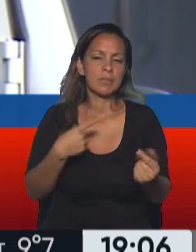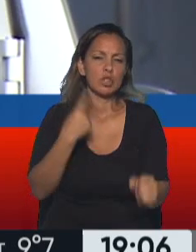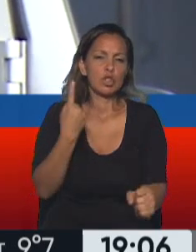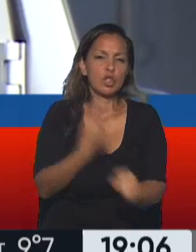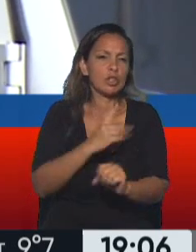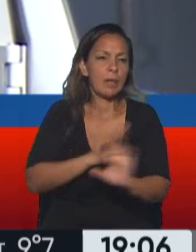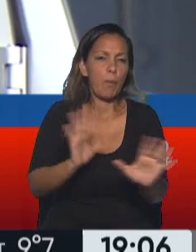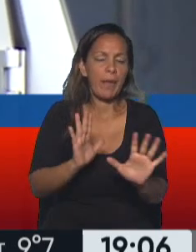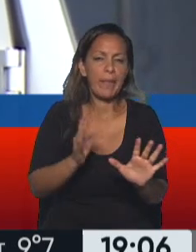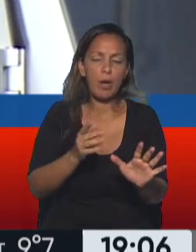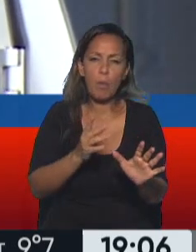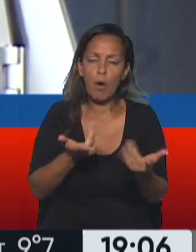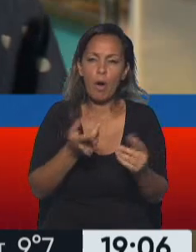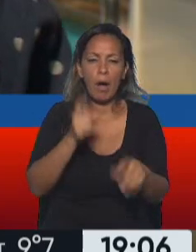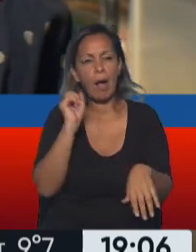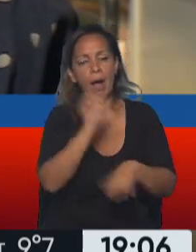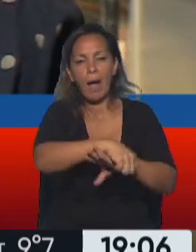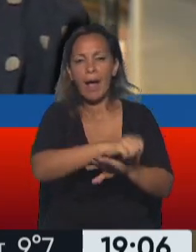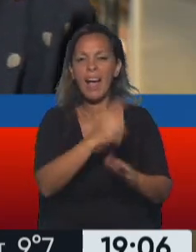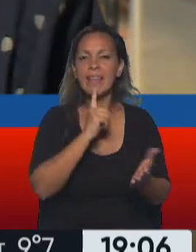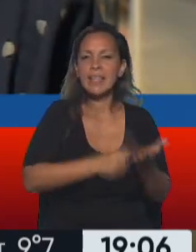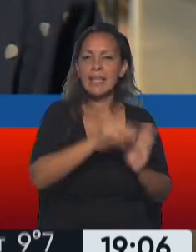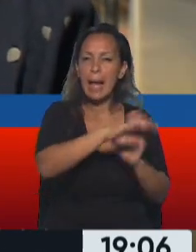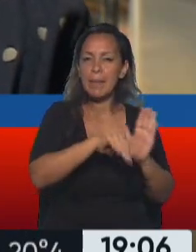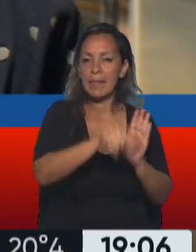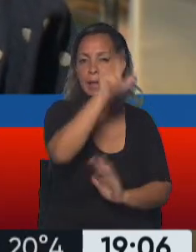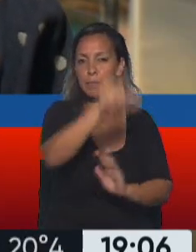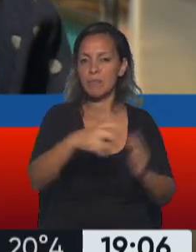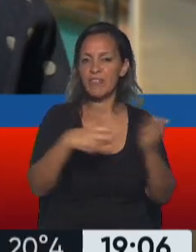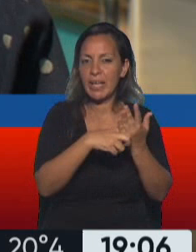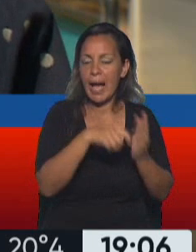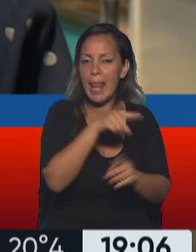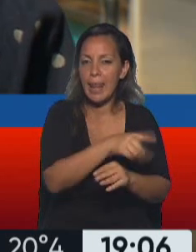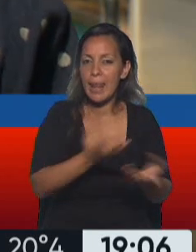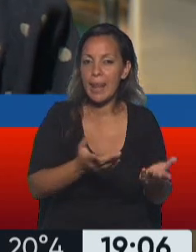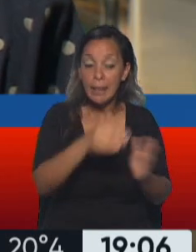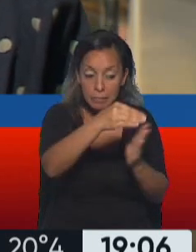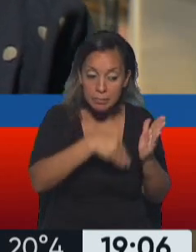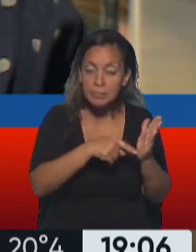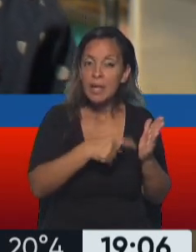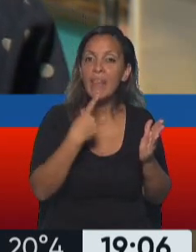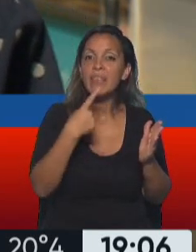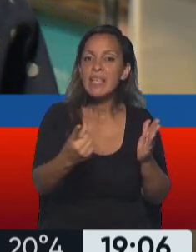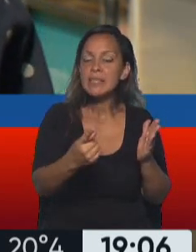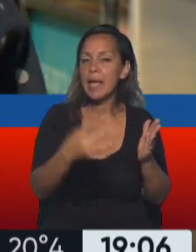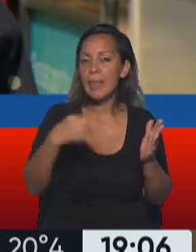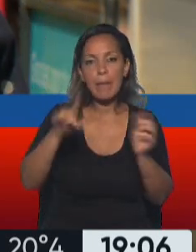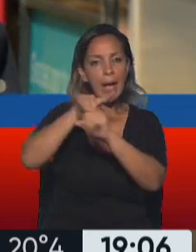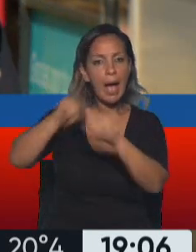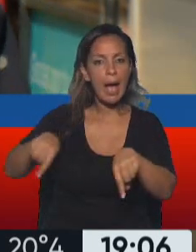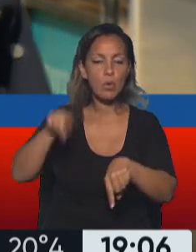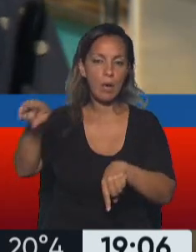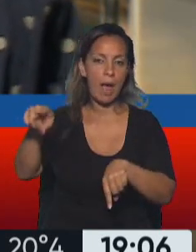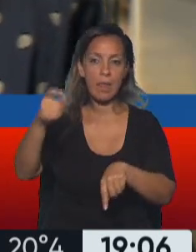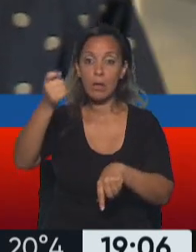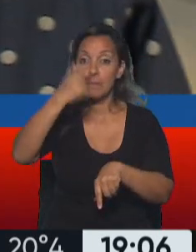apartar mucho del dictamen de la fiscal, que el dictamen lo que plantea es que se declare la nulidad de la venta